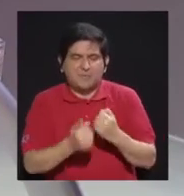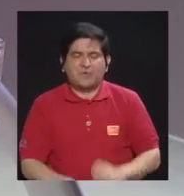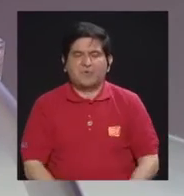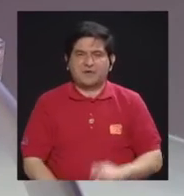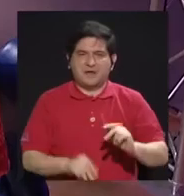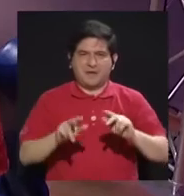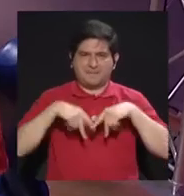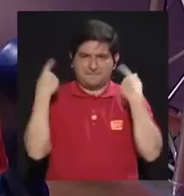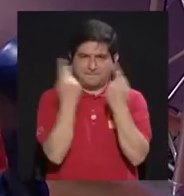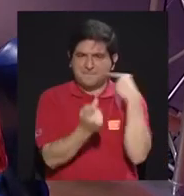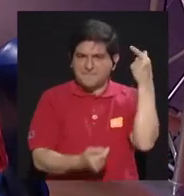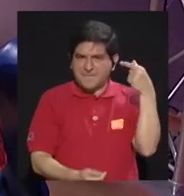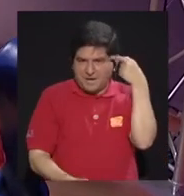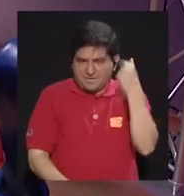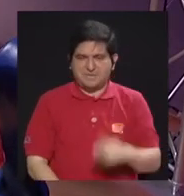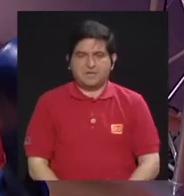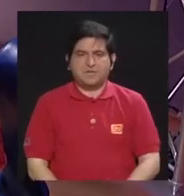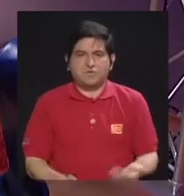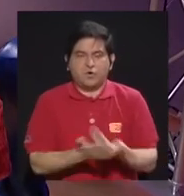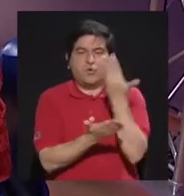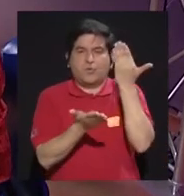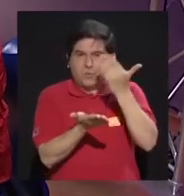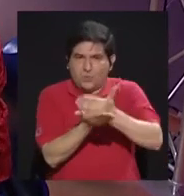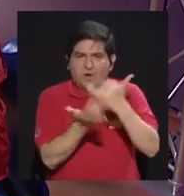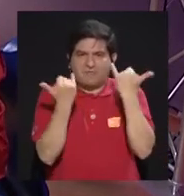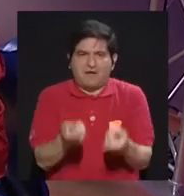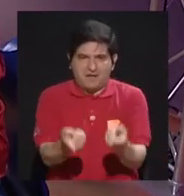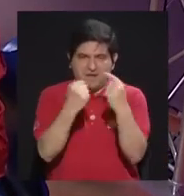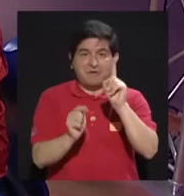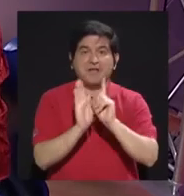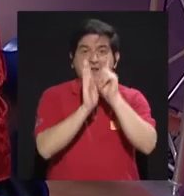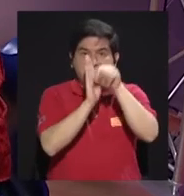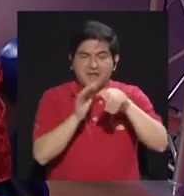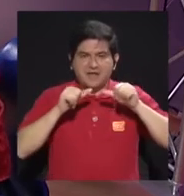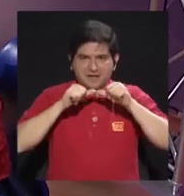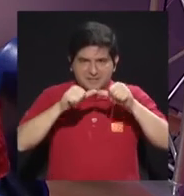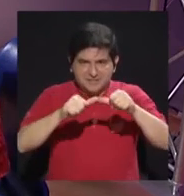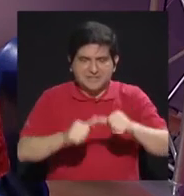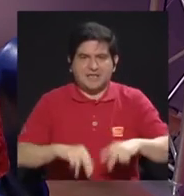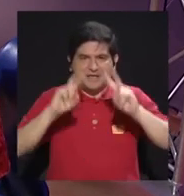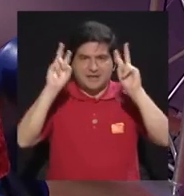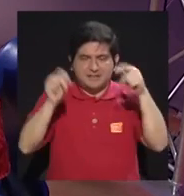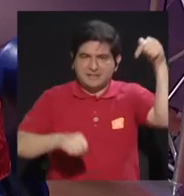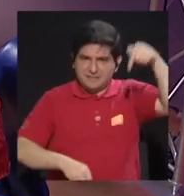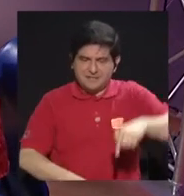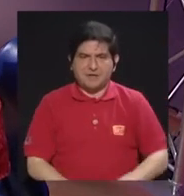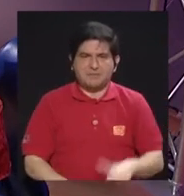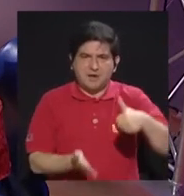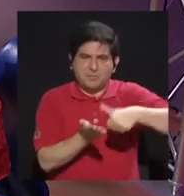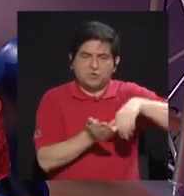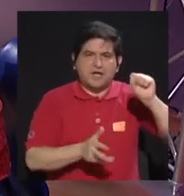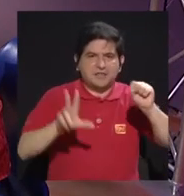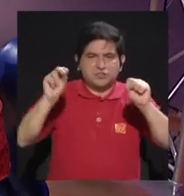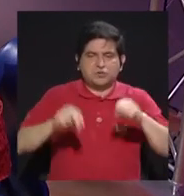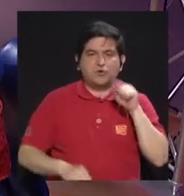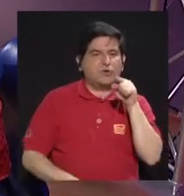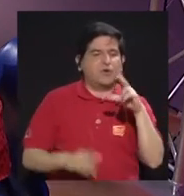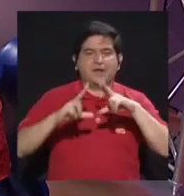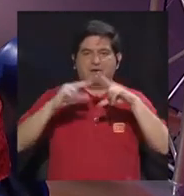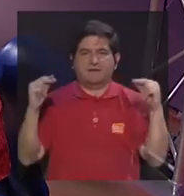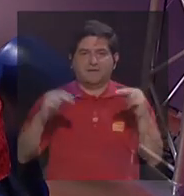gobierno. Bien, volvemos con una nueva pausa y regresamos en un minuto para continuar con nuestro tema de hoy, votar o no votar en